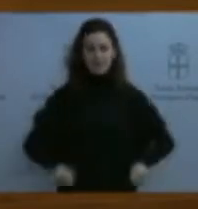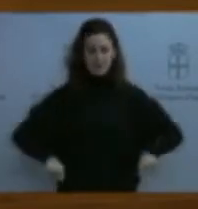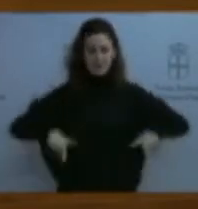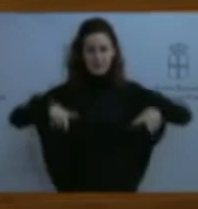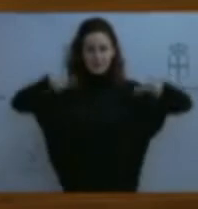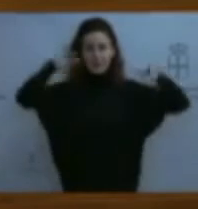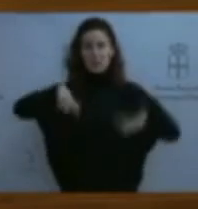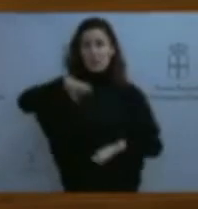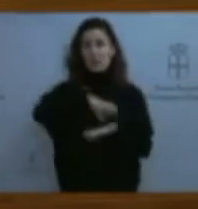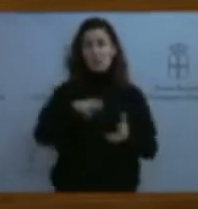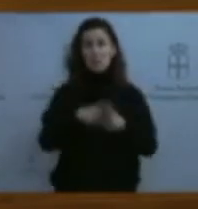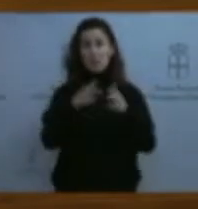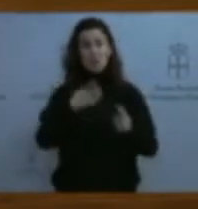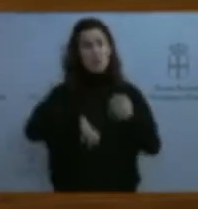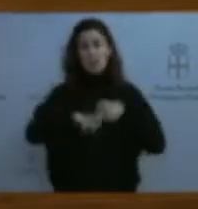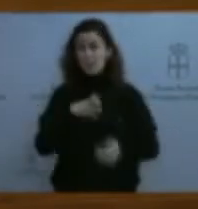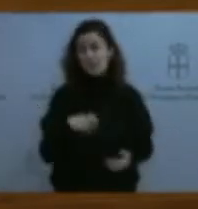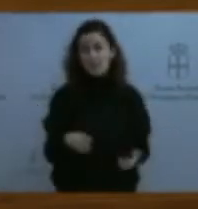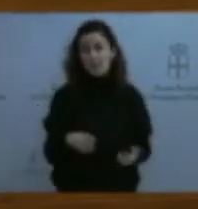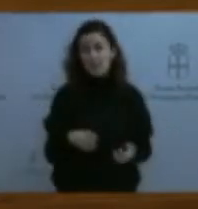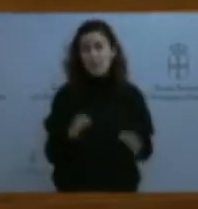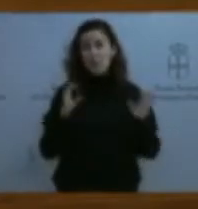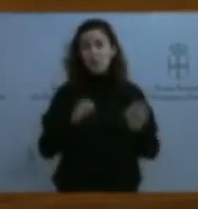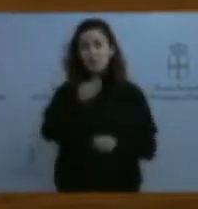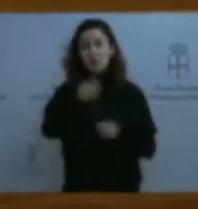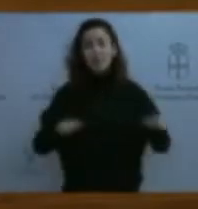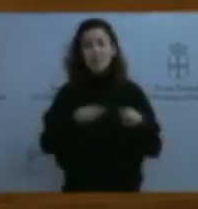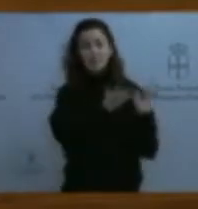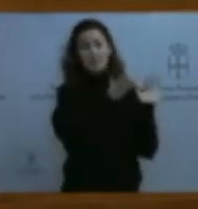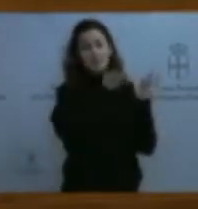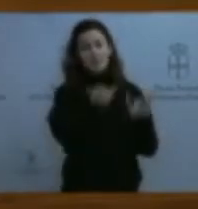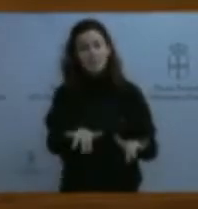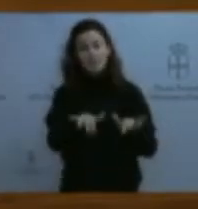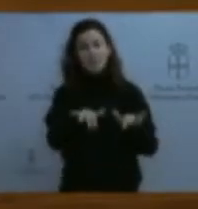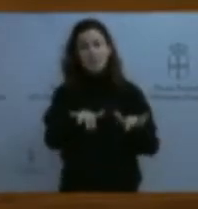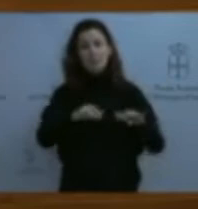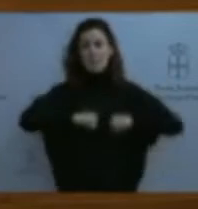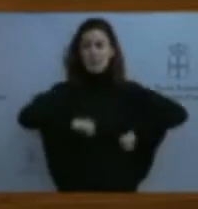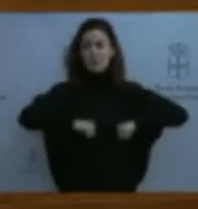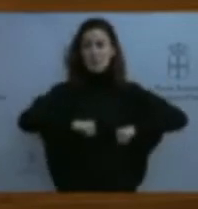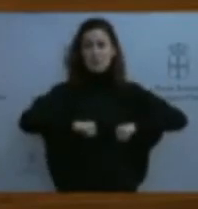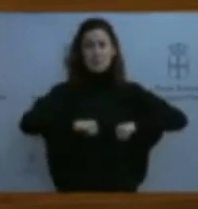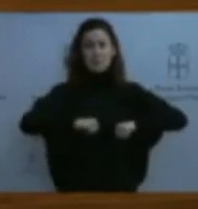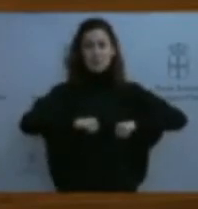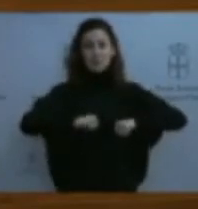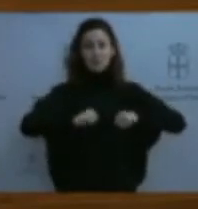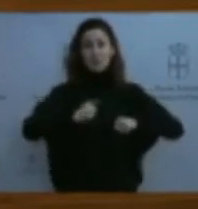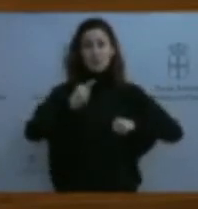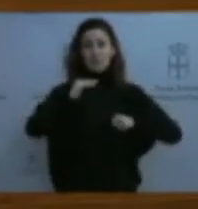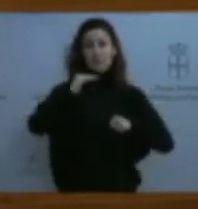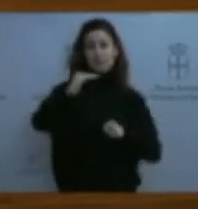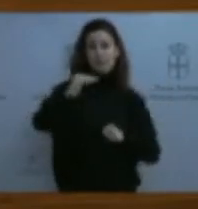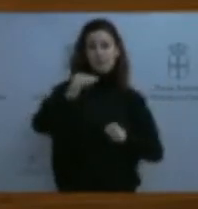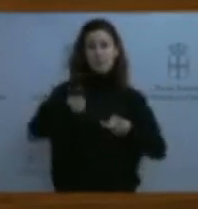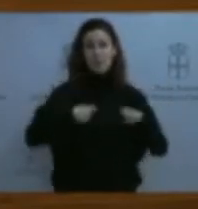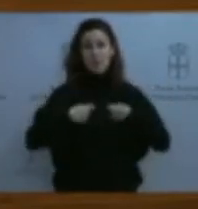centro social. Dígame usted cómo se evacúan a personas que acudan a un centro social de personas mayores que está en un primer piso, en un centro